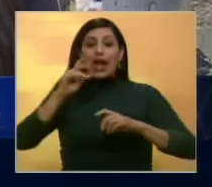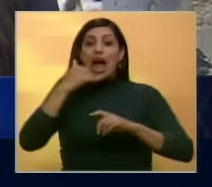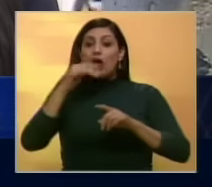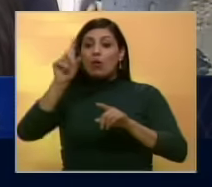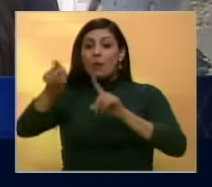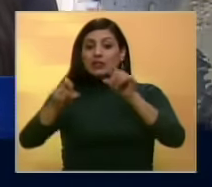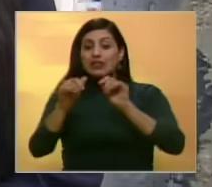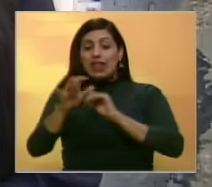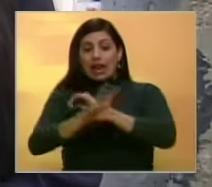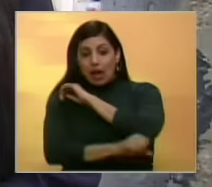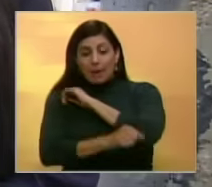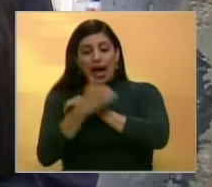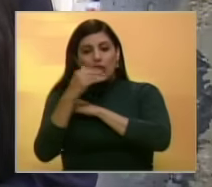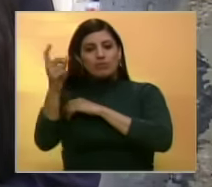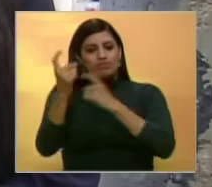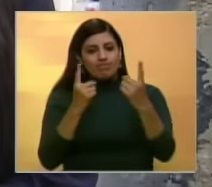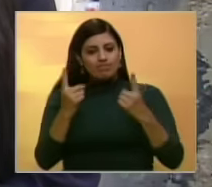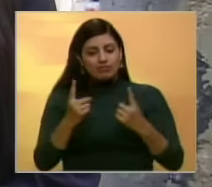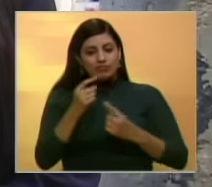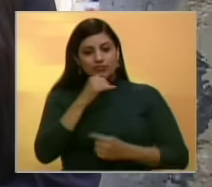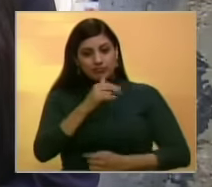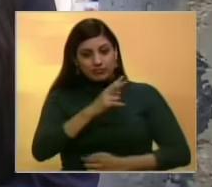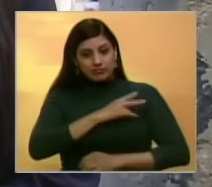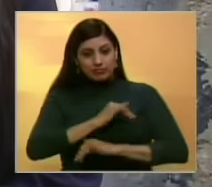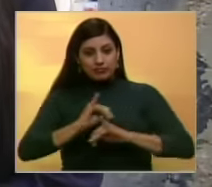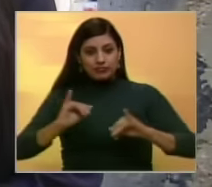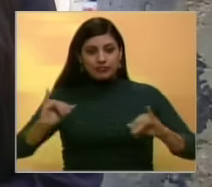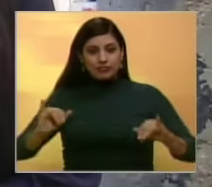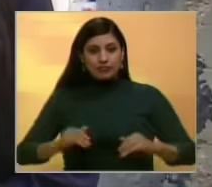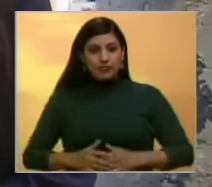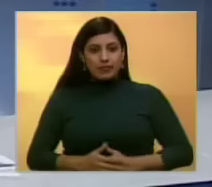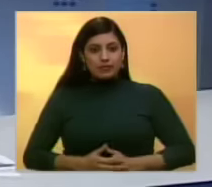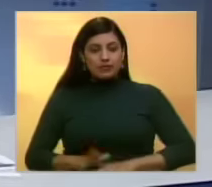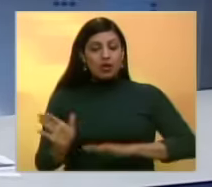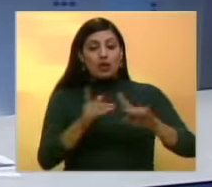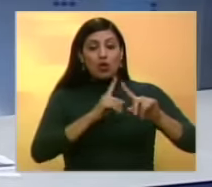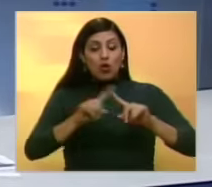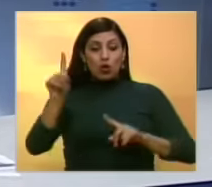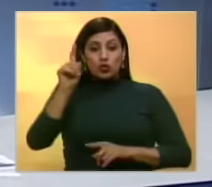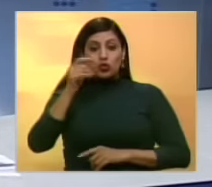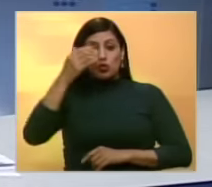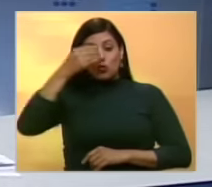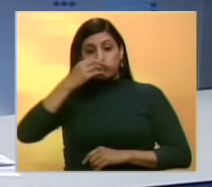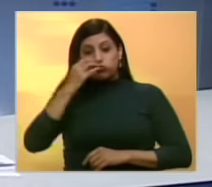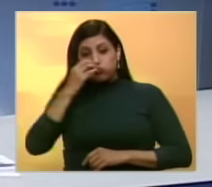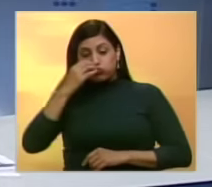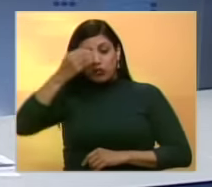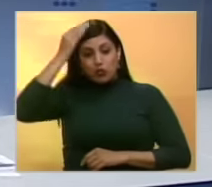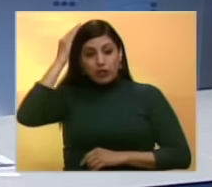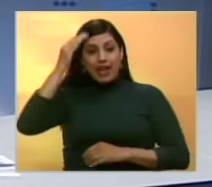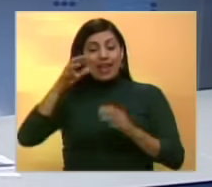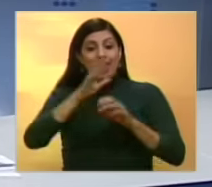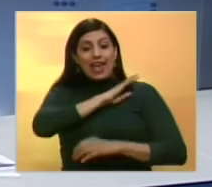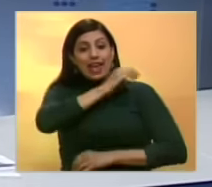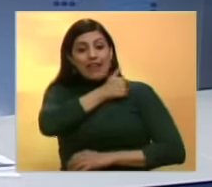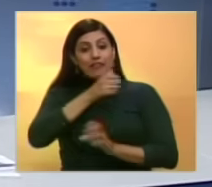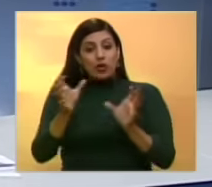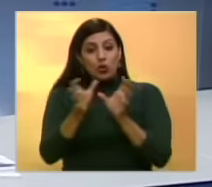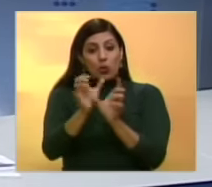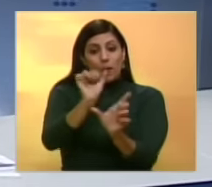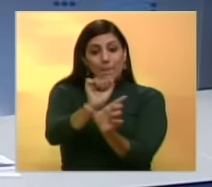funcionarios desde el parlamento Diana Vázquez noticiero benev visión Héctor Rodríguez jefe de la fracción del pesu en la asamblea